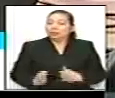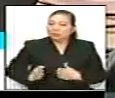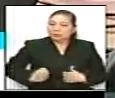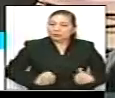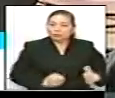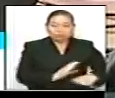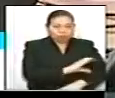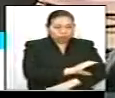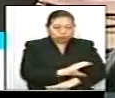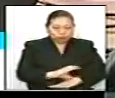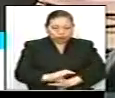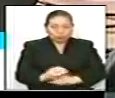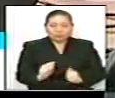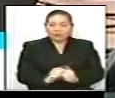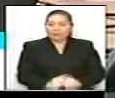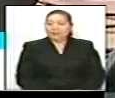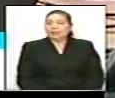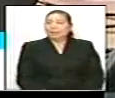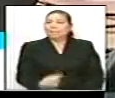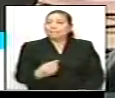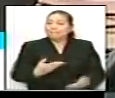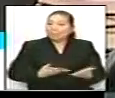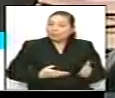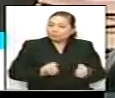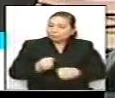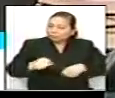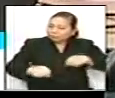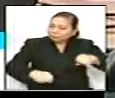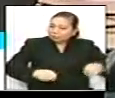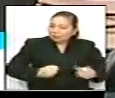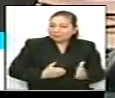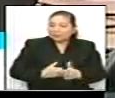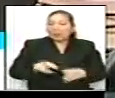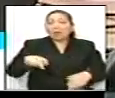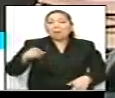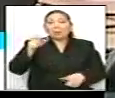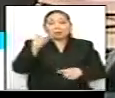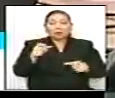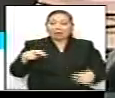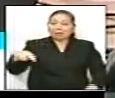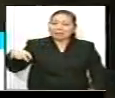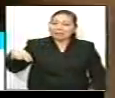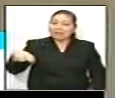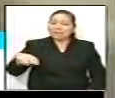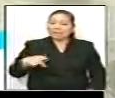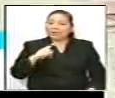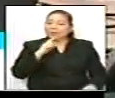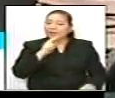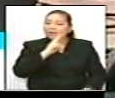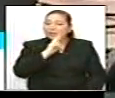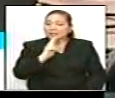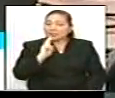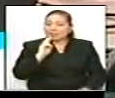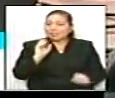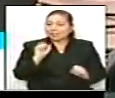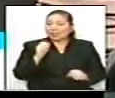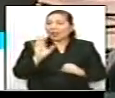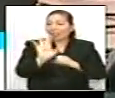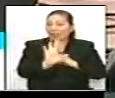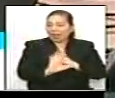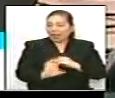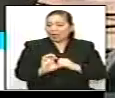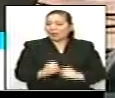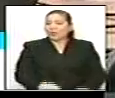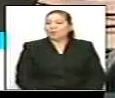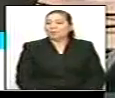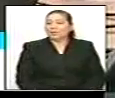fajas marginales, ¿no?, miradores, para ciclovías, camino peatonal, restaurantes, ya existe en Europa, existe